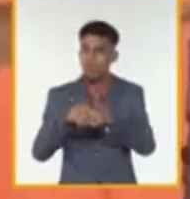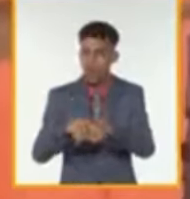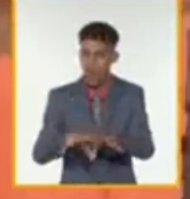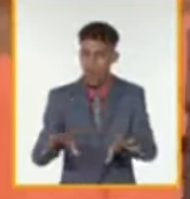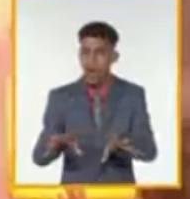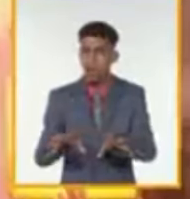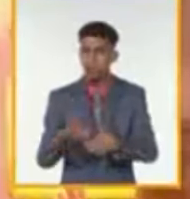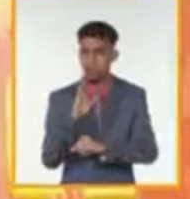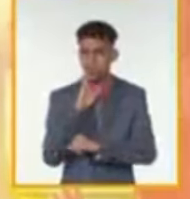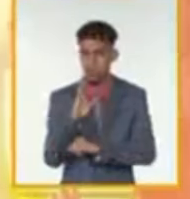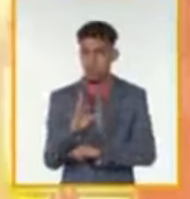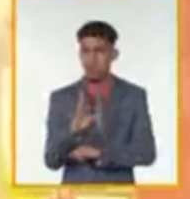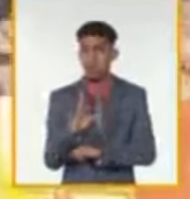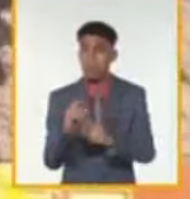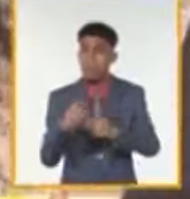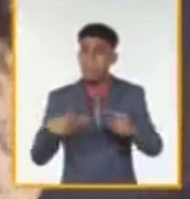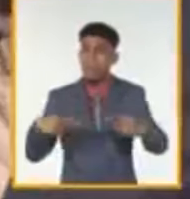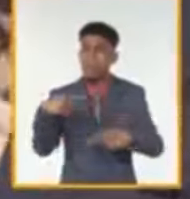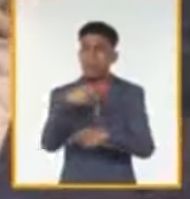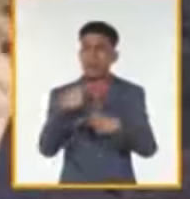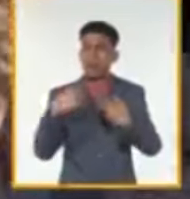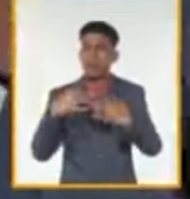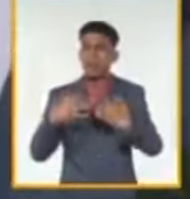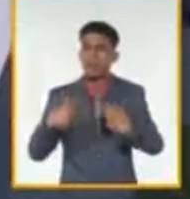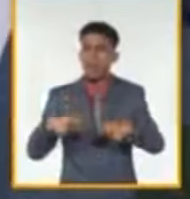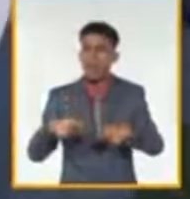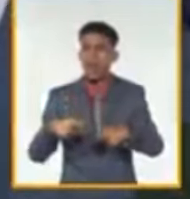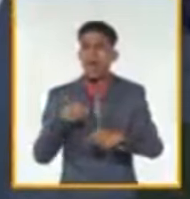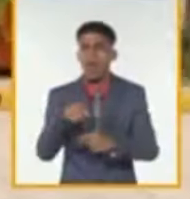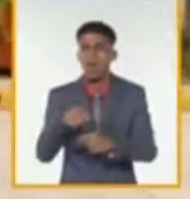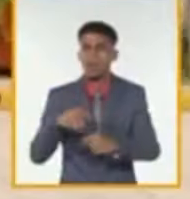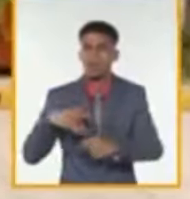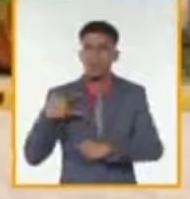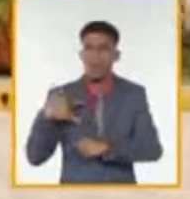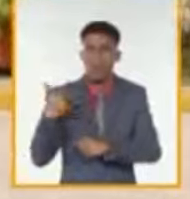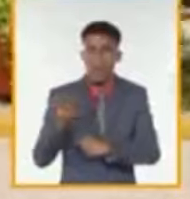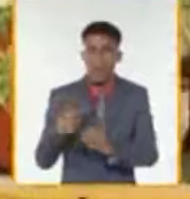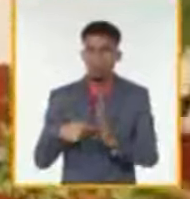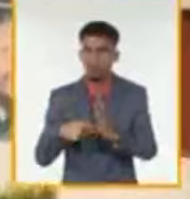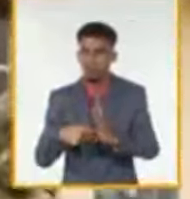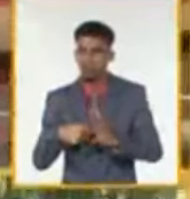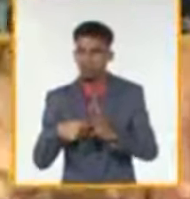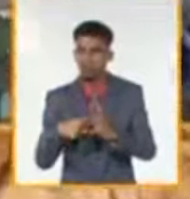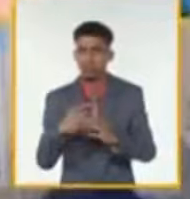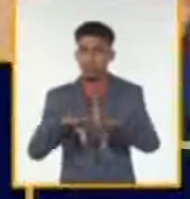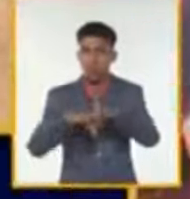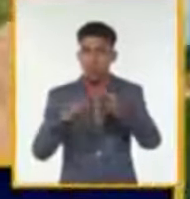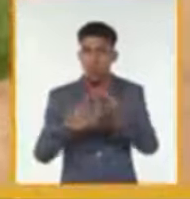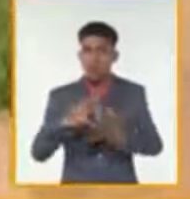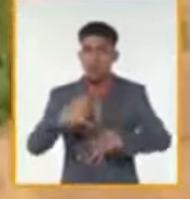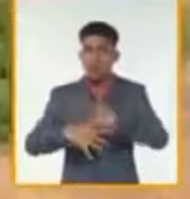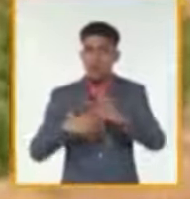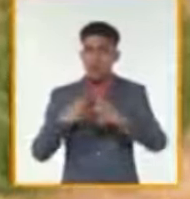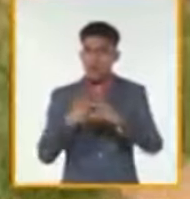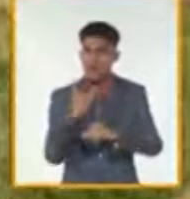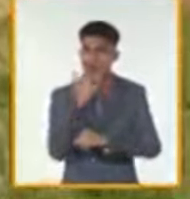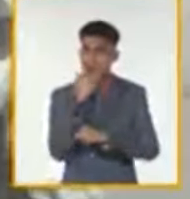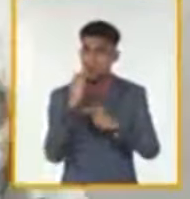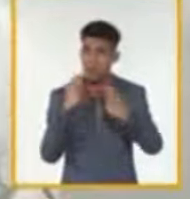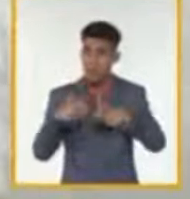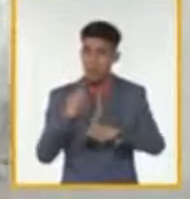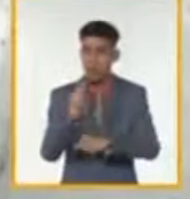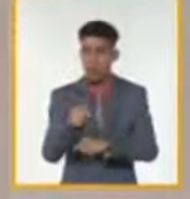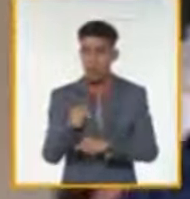creíble y sobre todo crítico donde se muestren las dificultades objetivas que nos afectan pero también nuestro